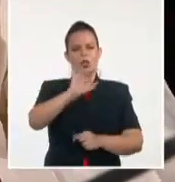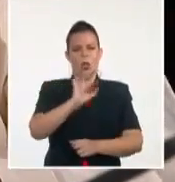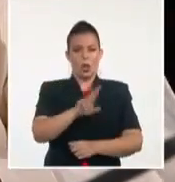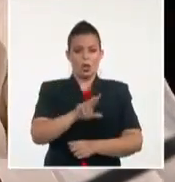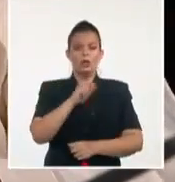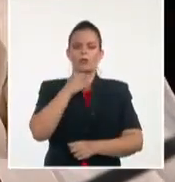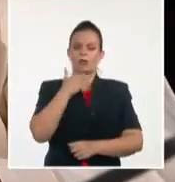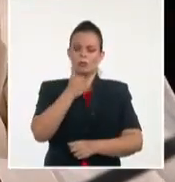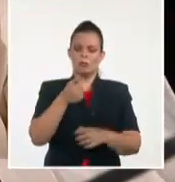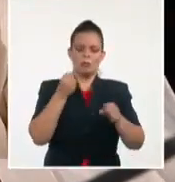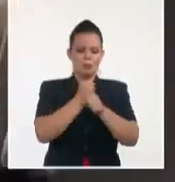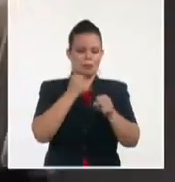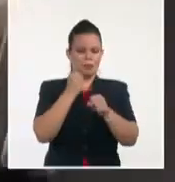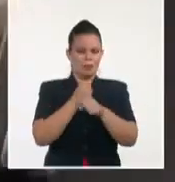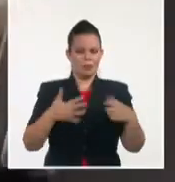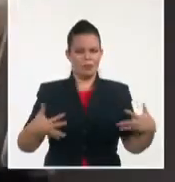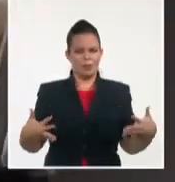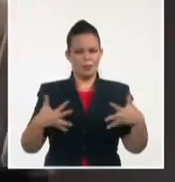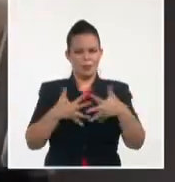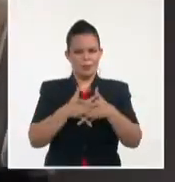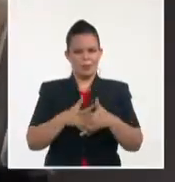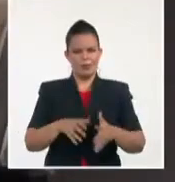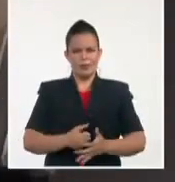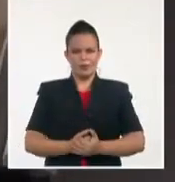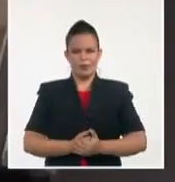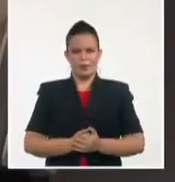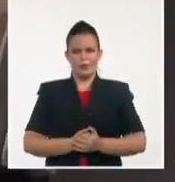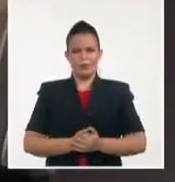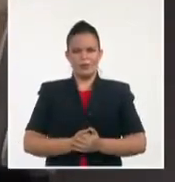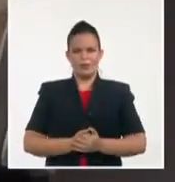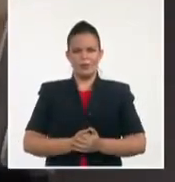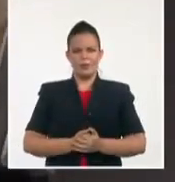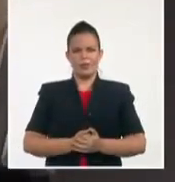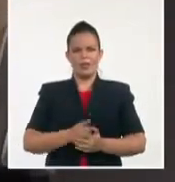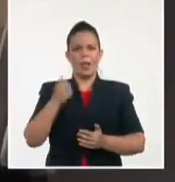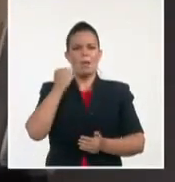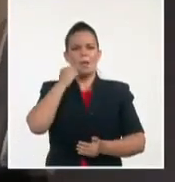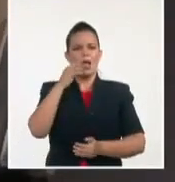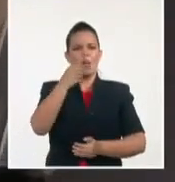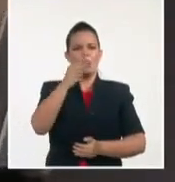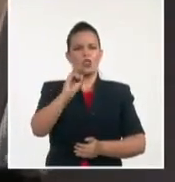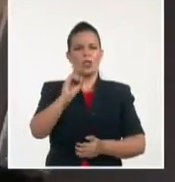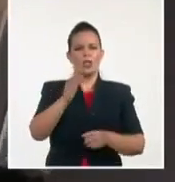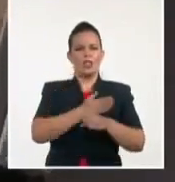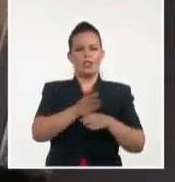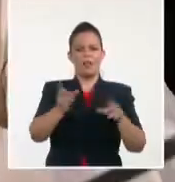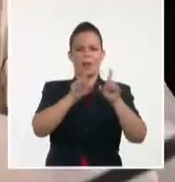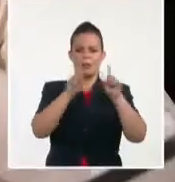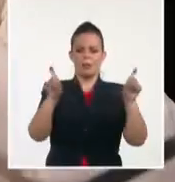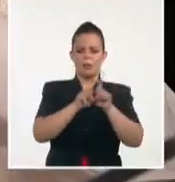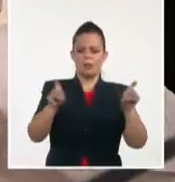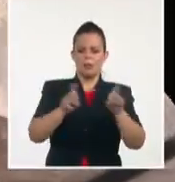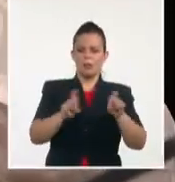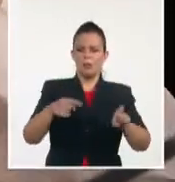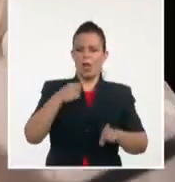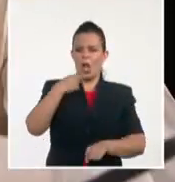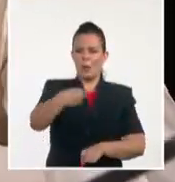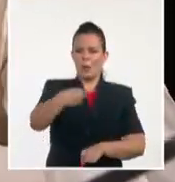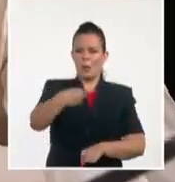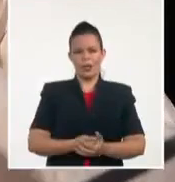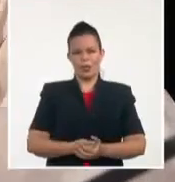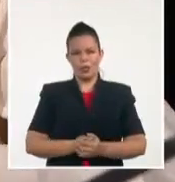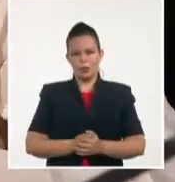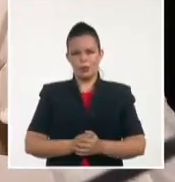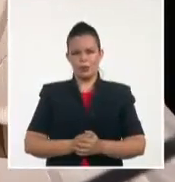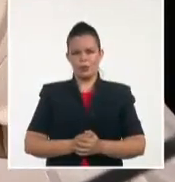estas cuestiones de las nuevas generaciones. Más de 80 comentarios hasta ahora. Pero también, ¿cuánto? Más de 80 comentarios. Más de 80 comentarios. Estuvimos antes de regresar para acá, antes de regresar